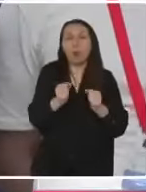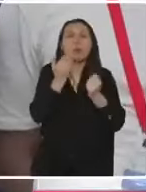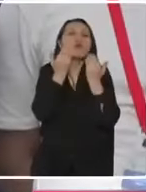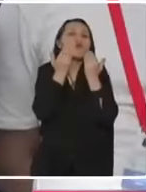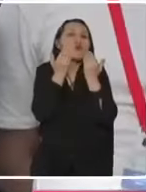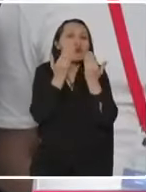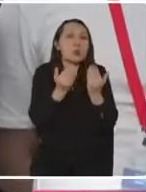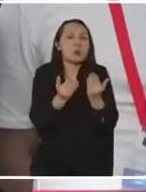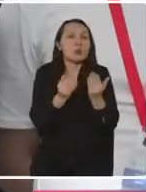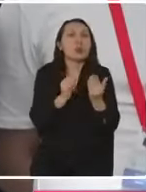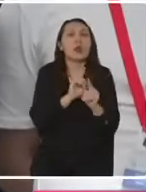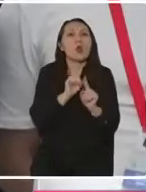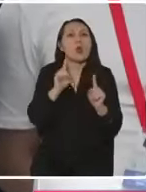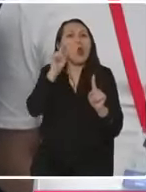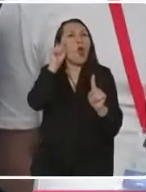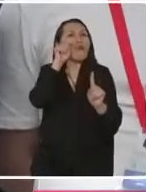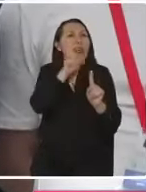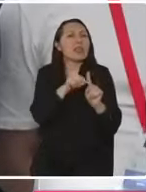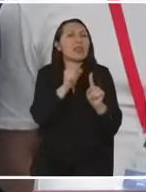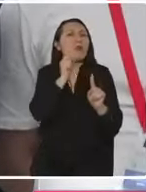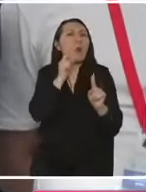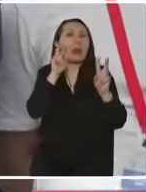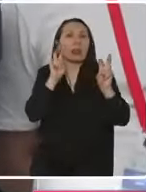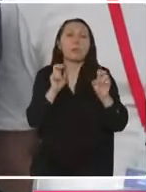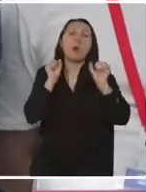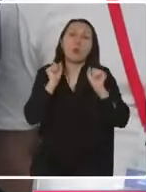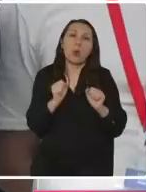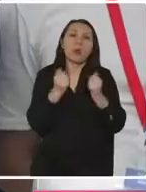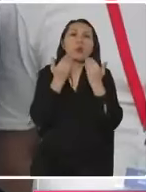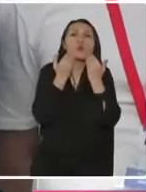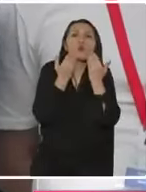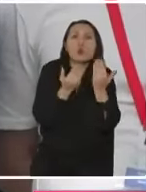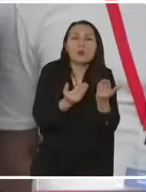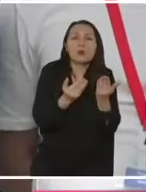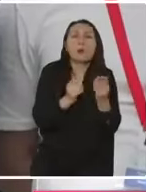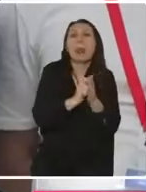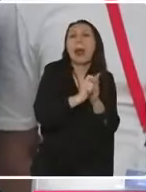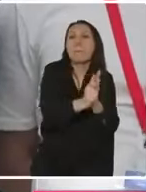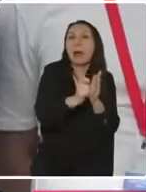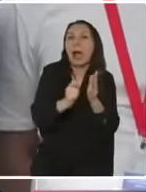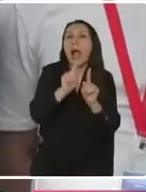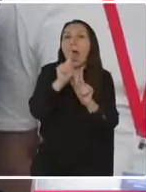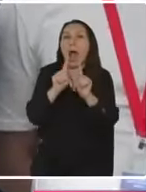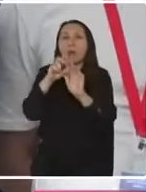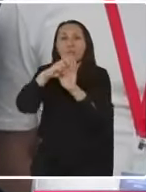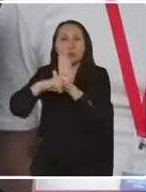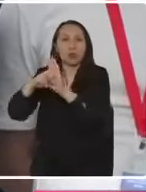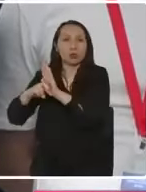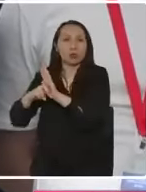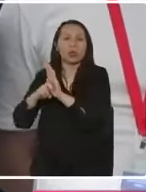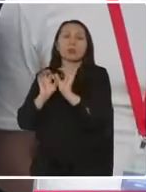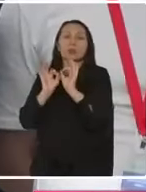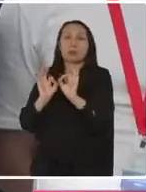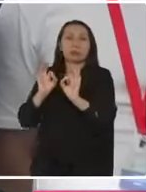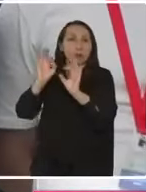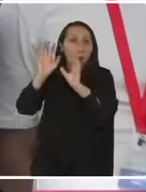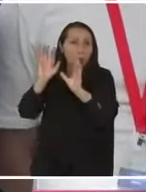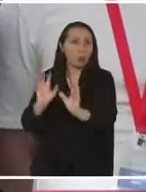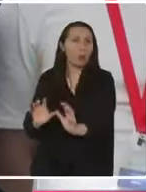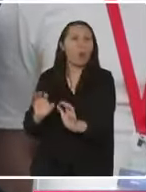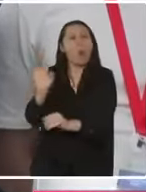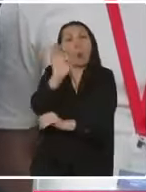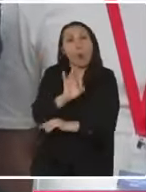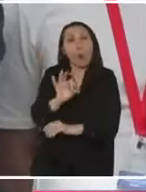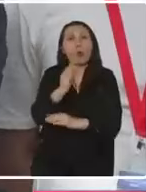Ha anunciado la activación de un Fondo Nacional para la Reconstrucción. Regresamos a este punto de prensa. Habla ahora el ministro de Hacienda,